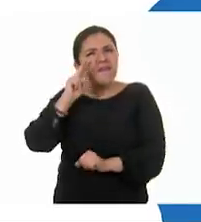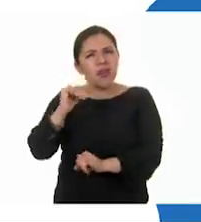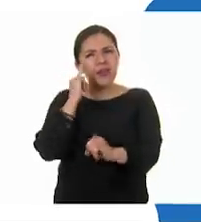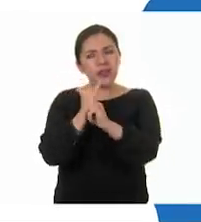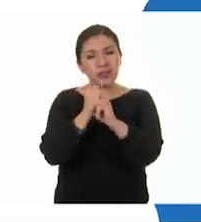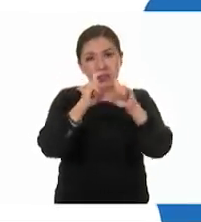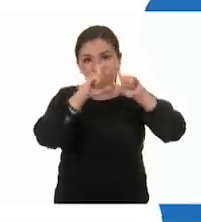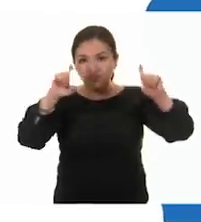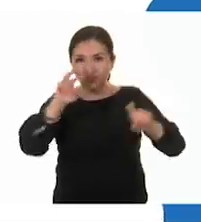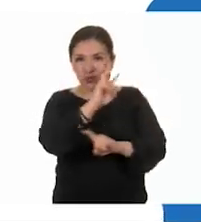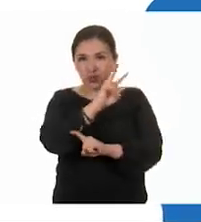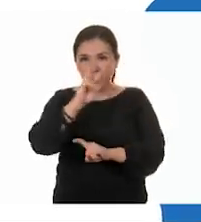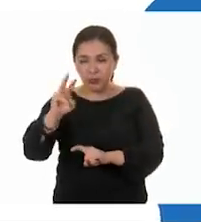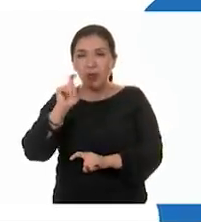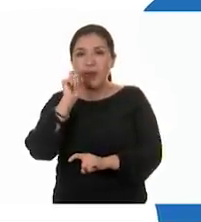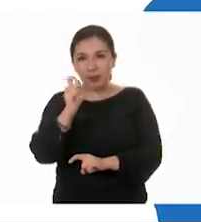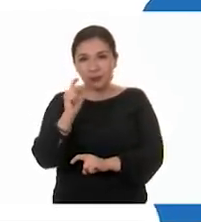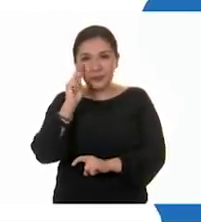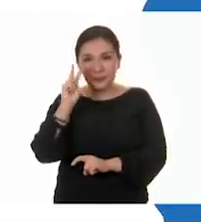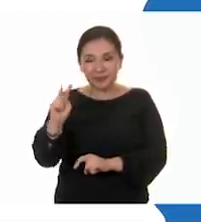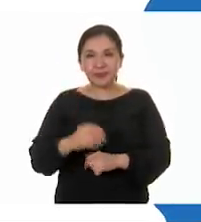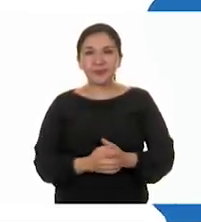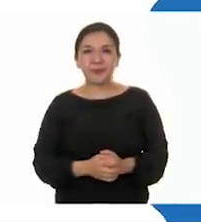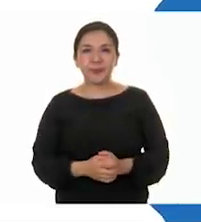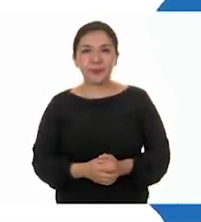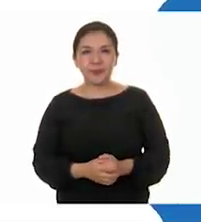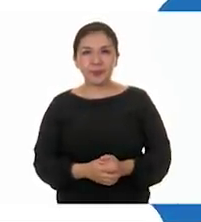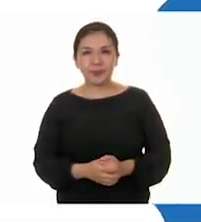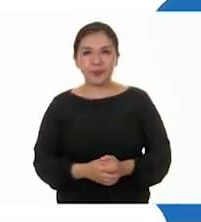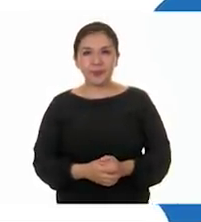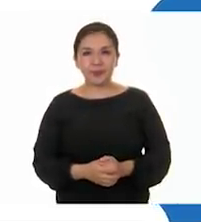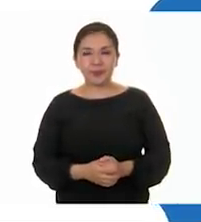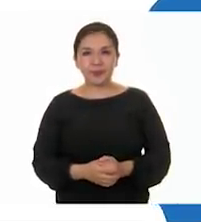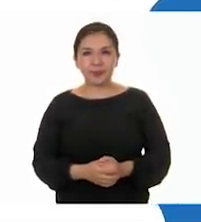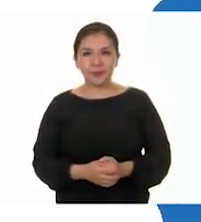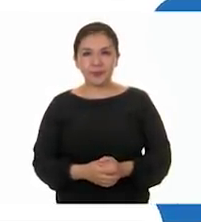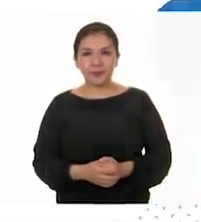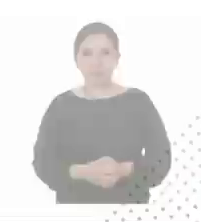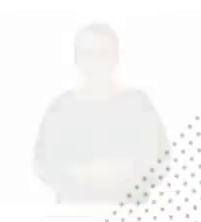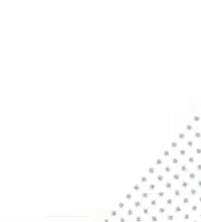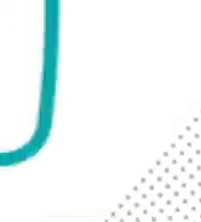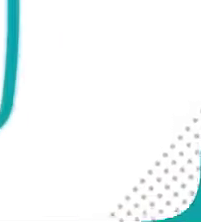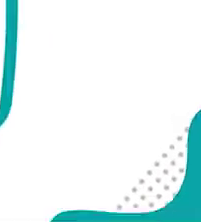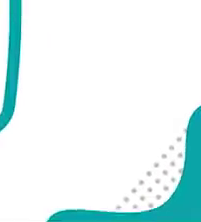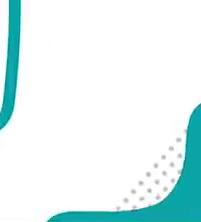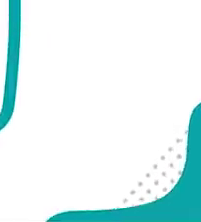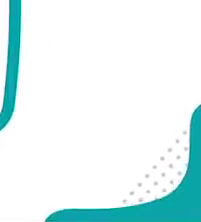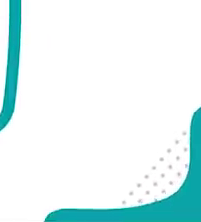siguiente liga: aprendeencasa.cep.gob.mx.